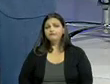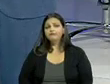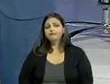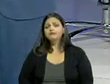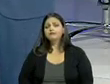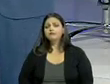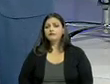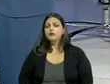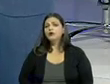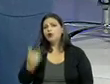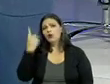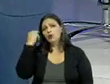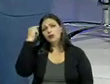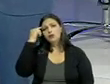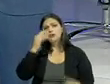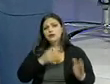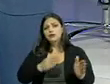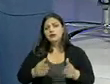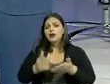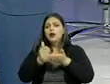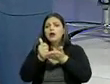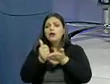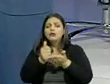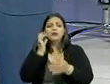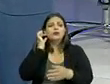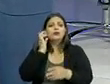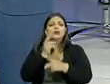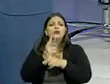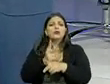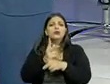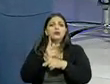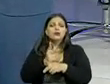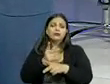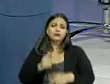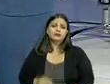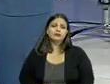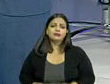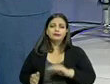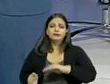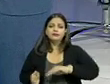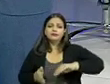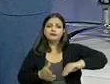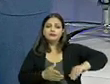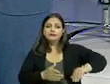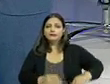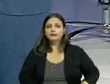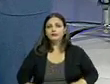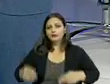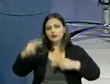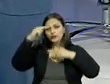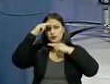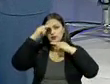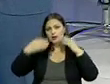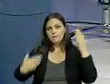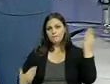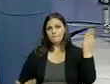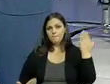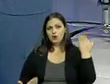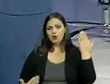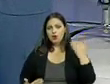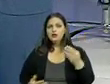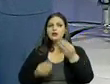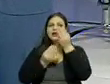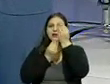fin de liberarnos de tanta violencia. Vamos ahora a cambiar de tema, porque en el ámbito político quiero contarles que,